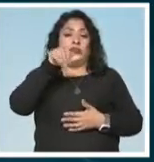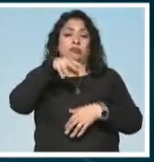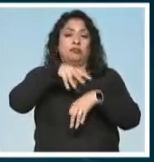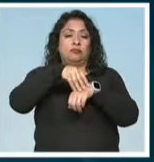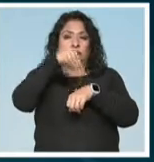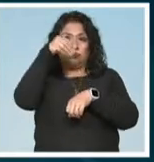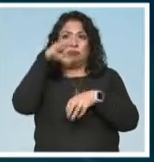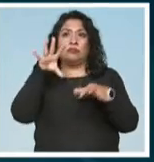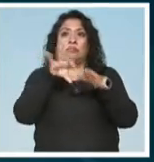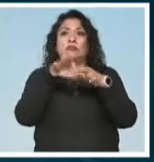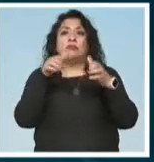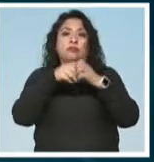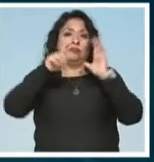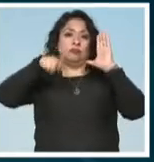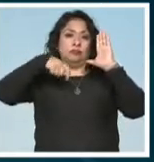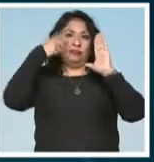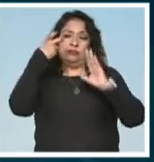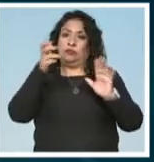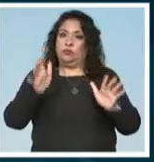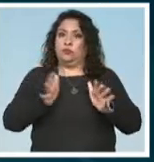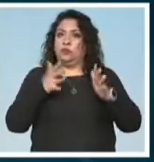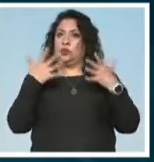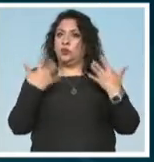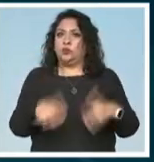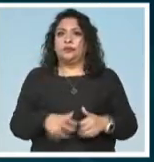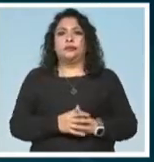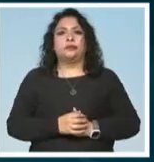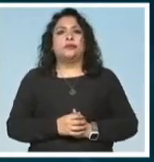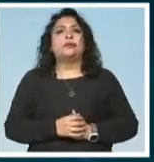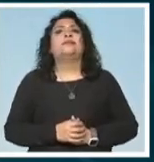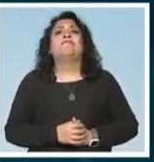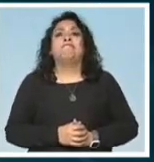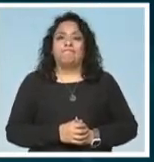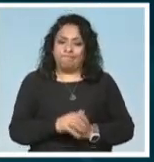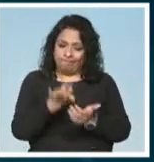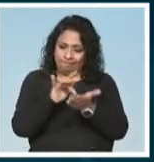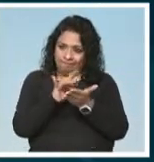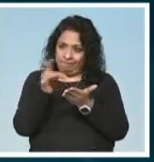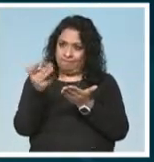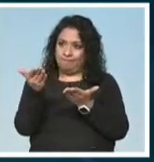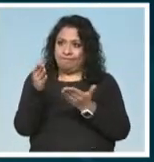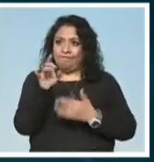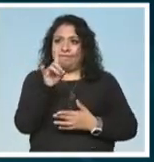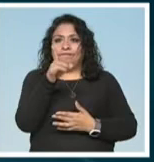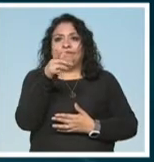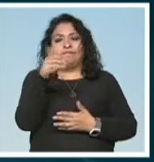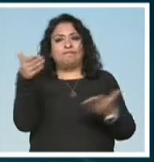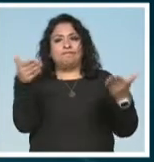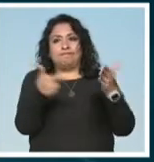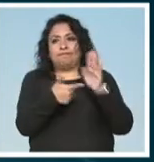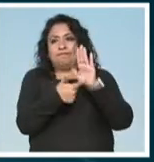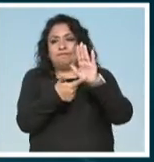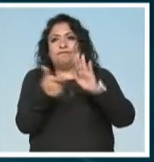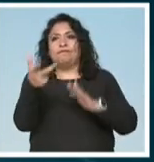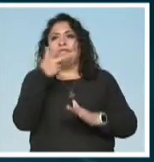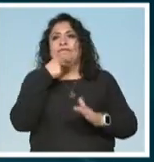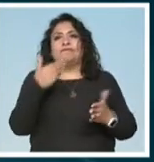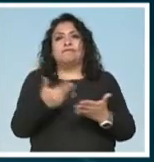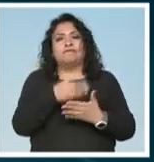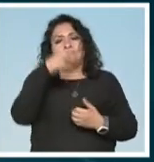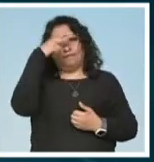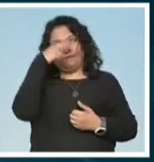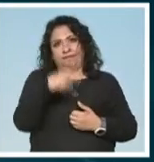Suecia, vinculados a la cinematografía, y es sorprendente lo que hace. Muchísimas gracias, Edgardo, por presentarnos a este